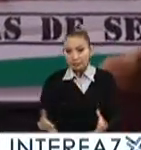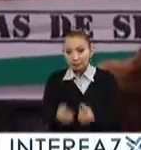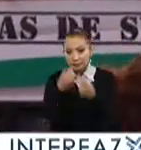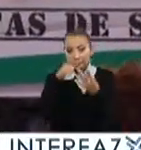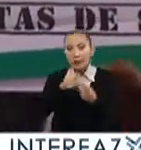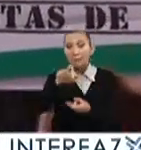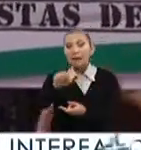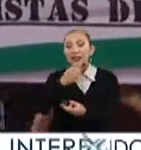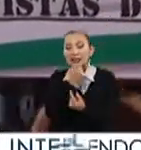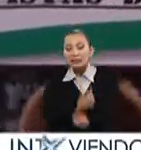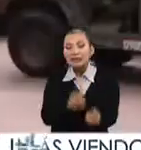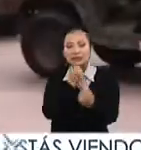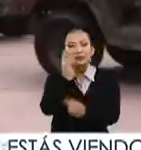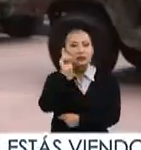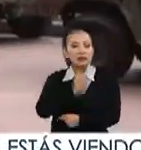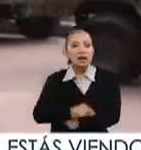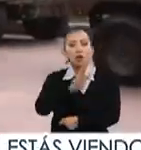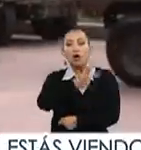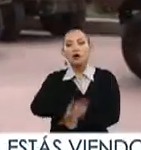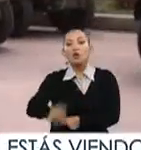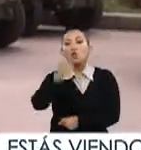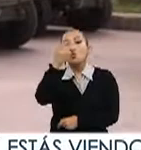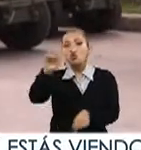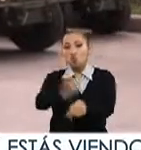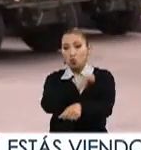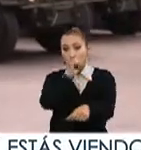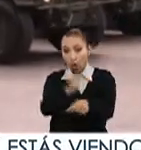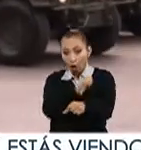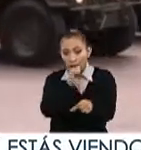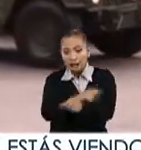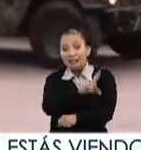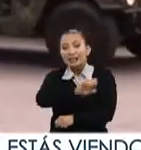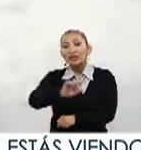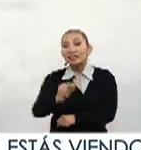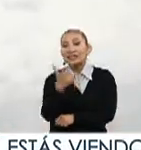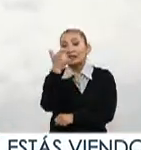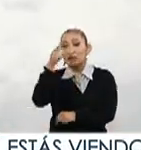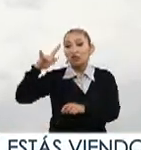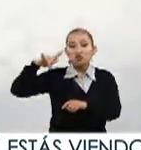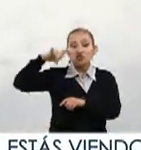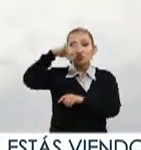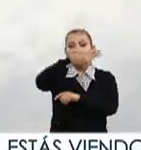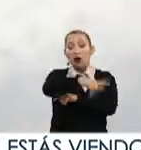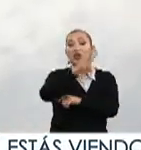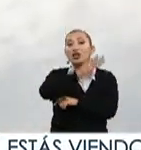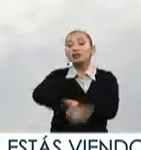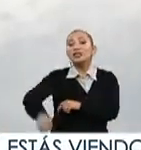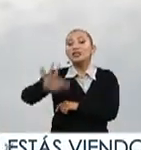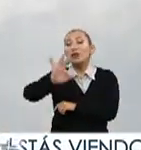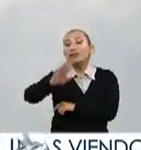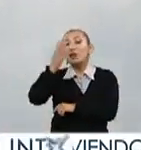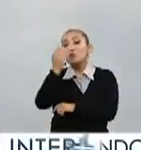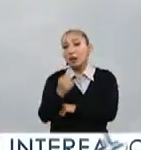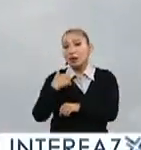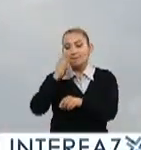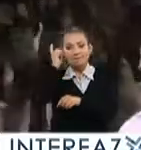rescatistas, 20 niñas y niños, 401 vehículos, 177 aeronaves y 259 caballos.